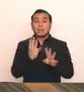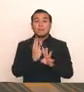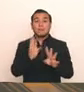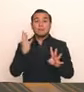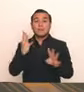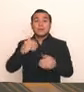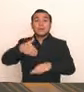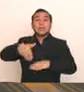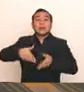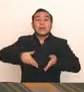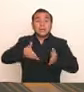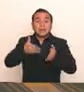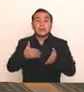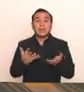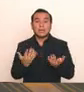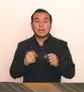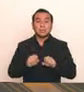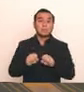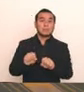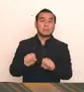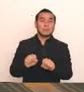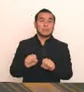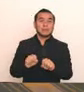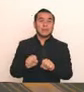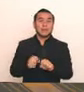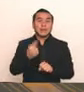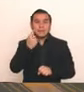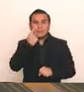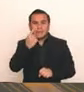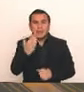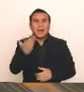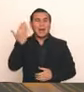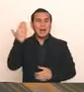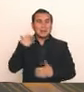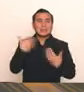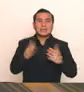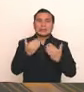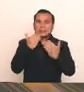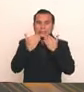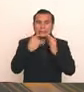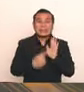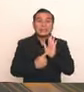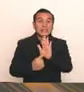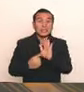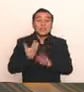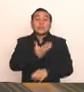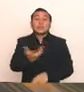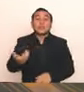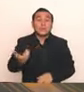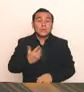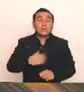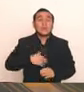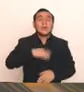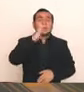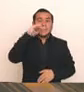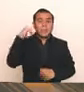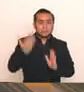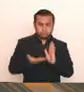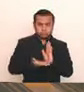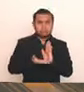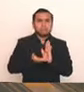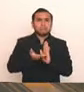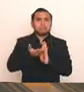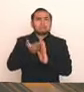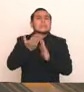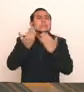la acera agonizando estas imágenes las hemos visto no en uno sino en prácticamente todos los países del primer mundo todos los